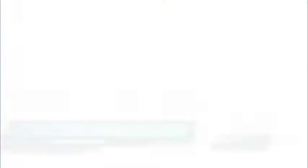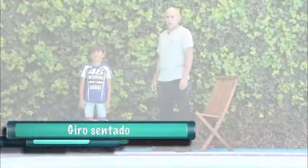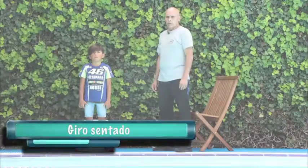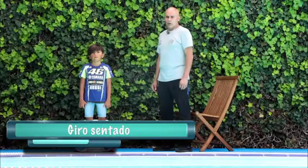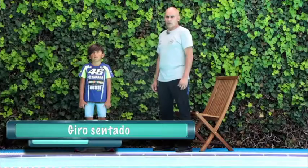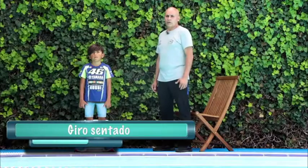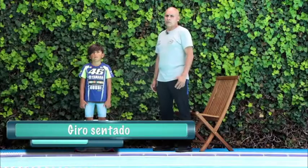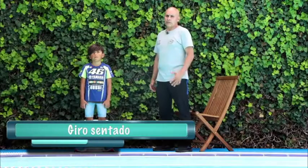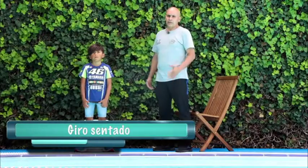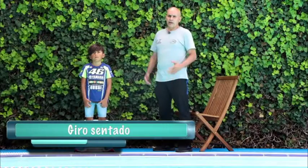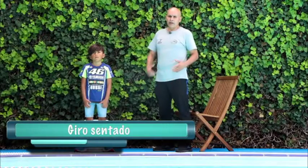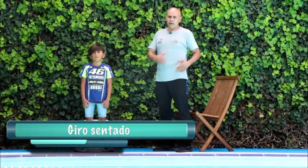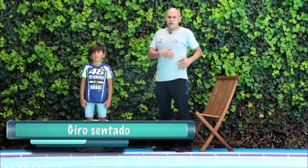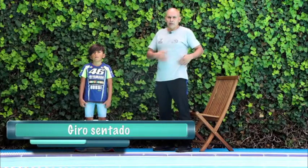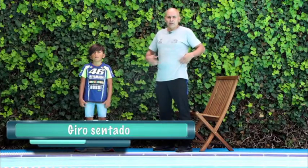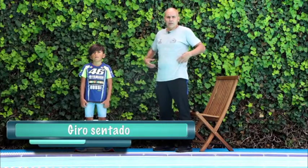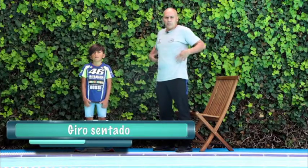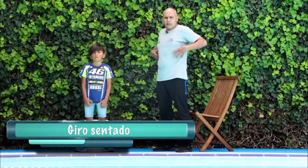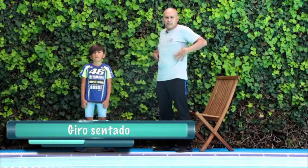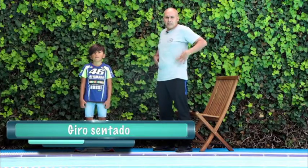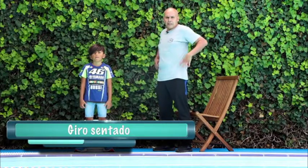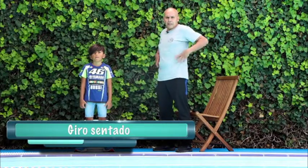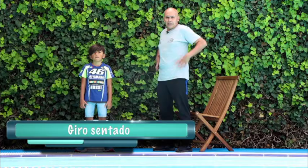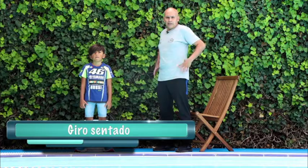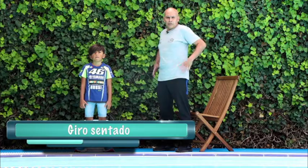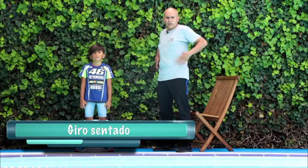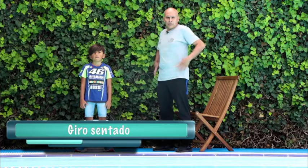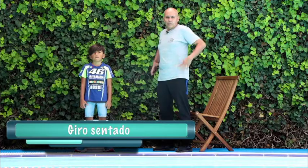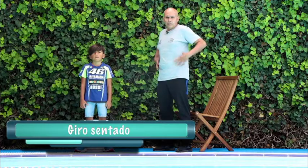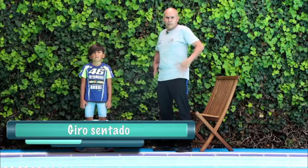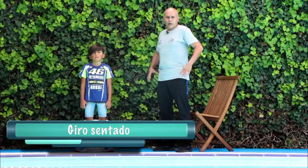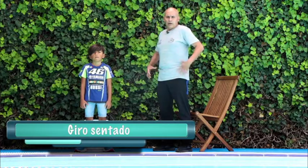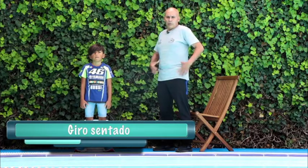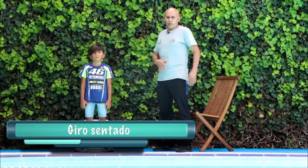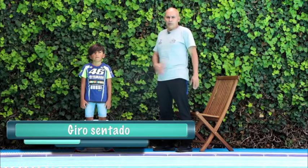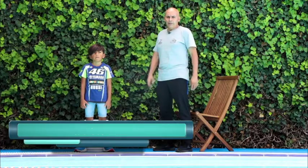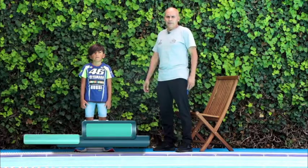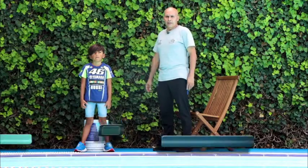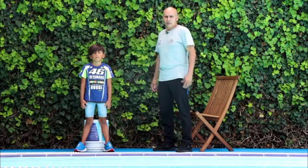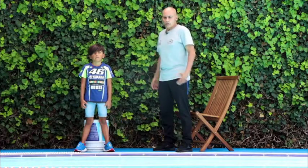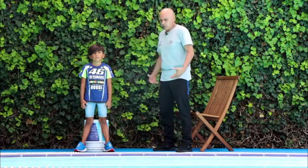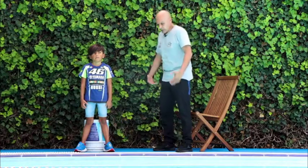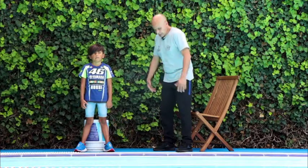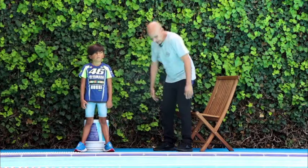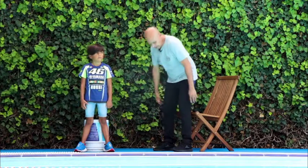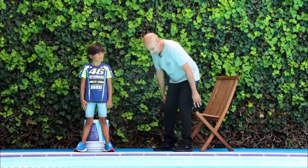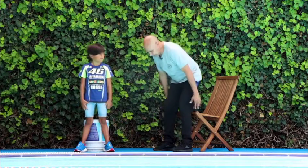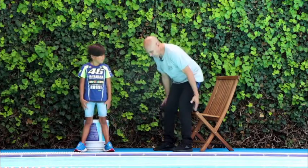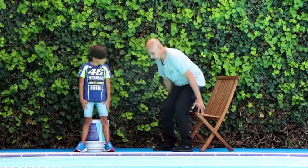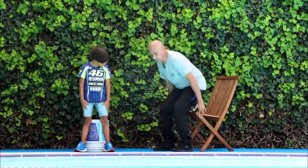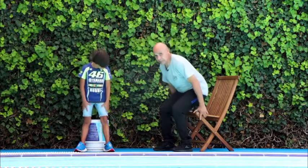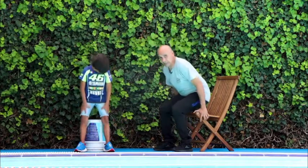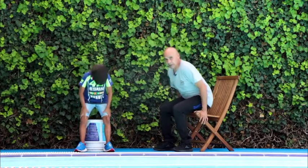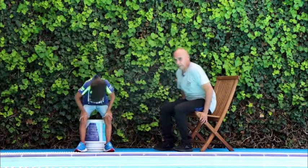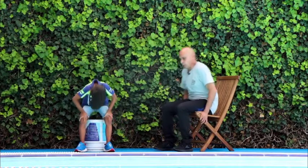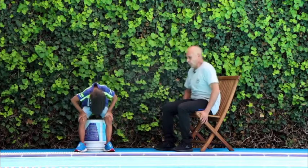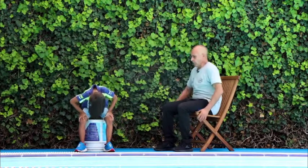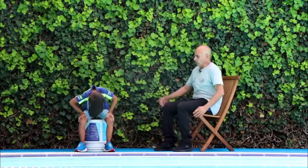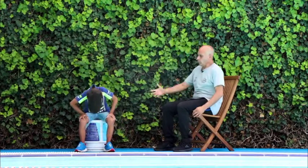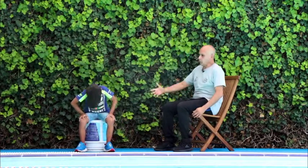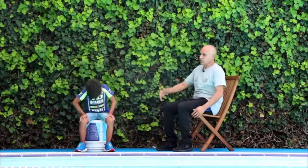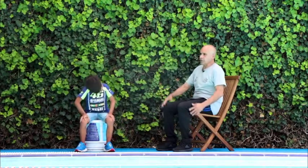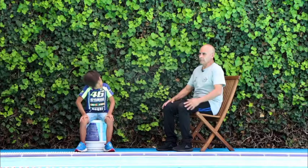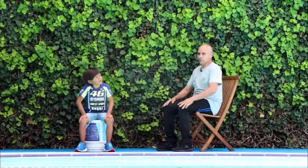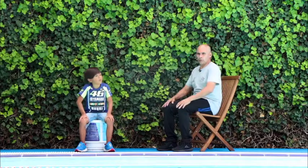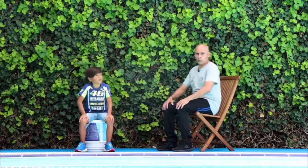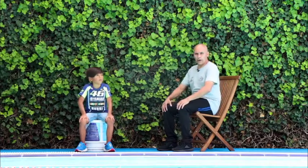Derecho. Ahora lo que vamos a trabajar es la parte lateral de nuestro abdomen. Nos vamos a sentar, ya sea en una silla,